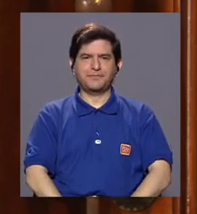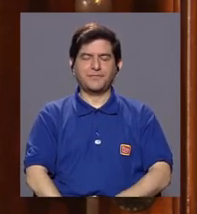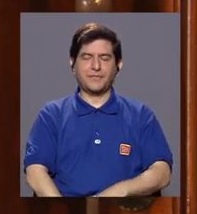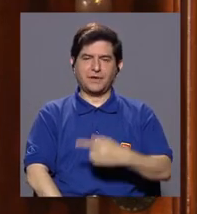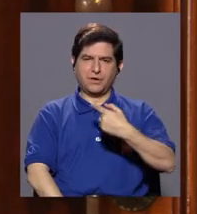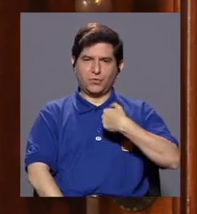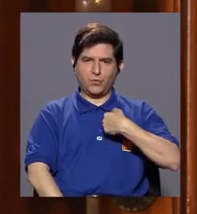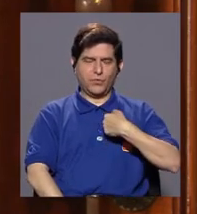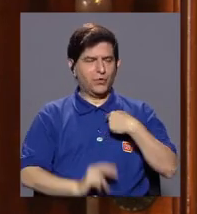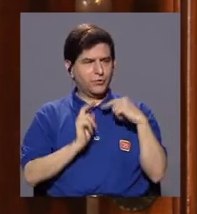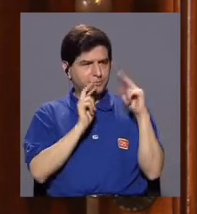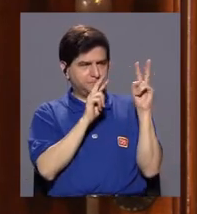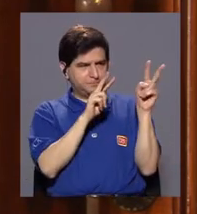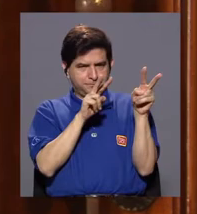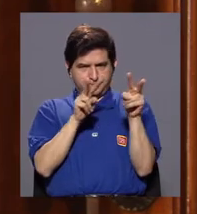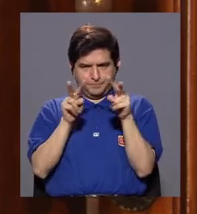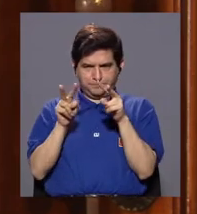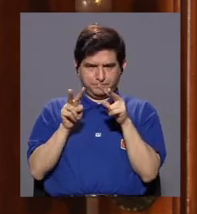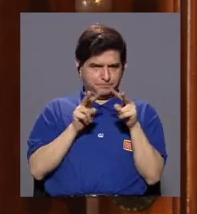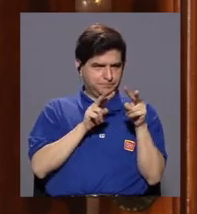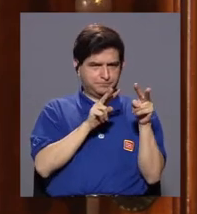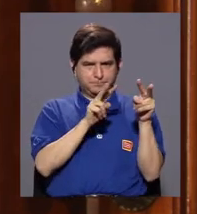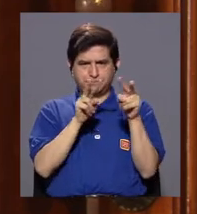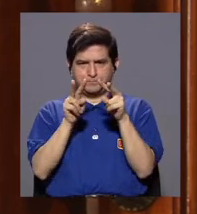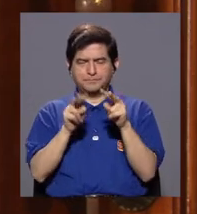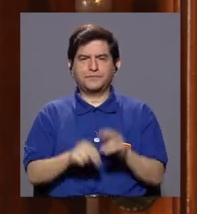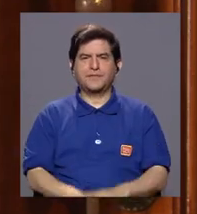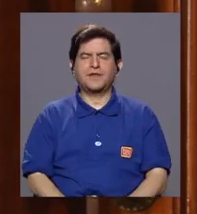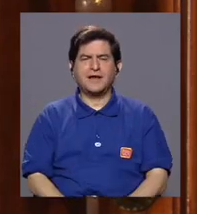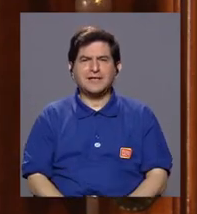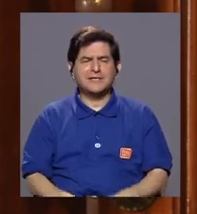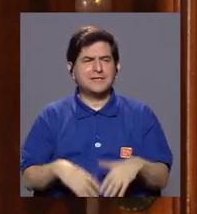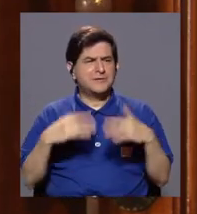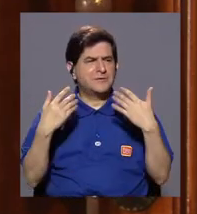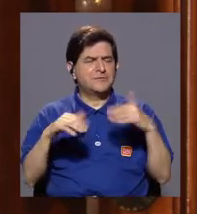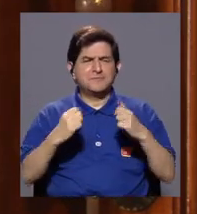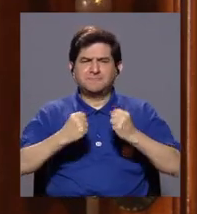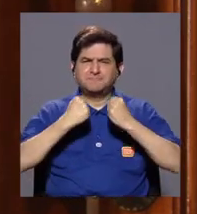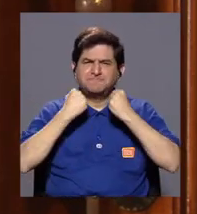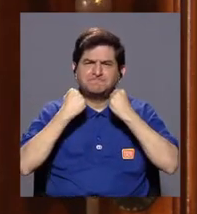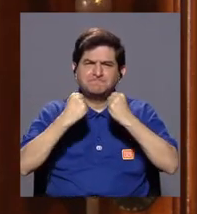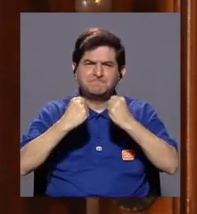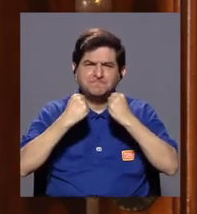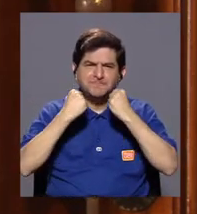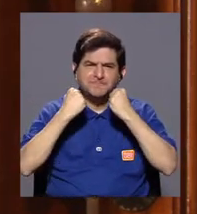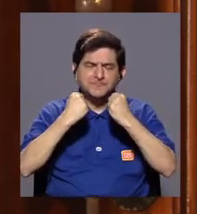Uno observa que a raíz de las muy intensas